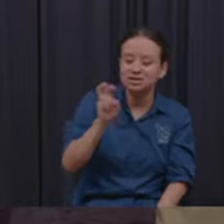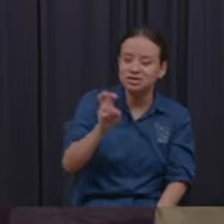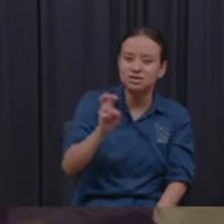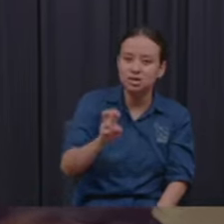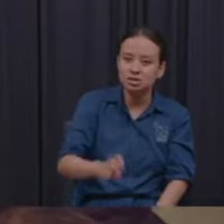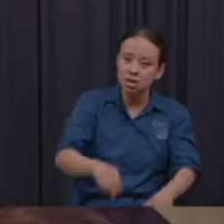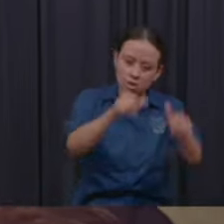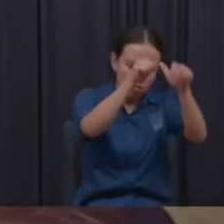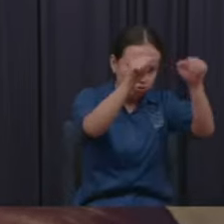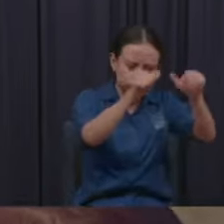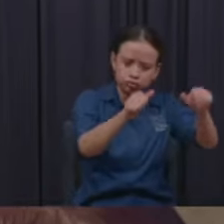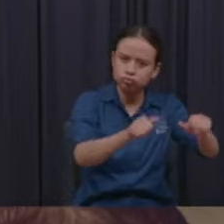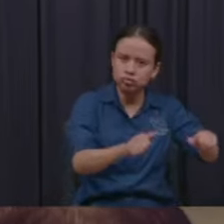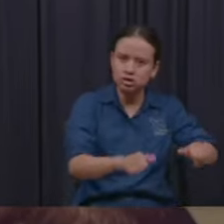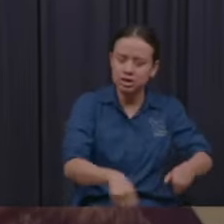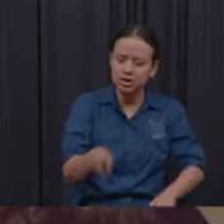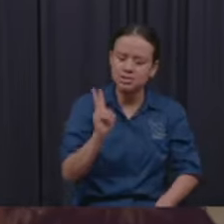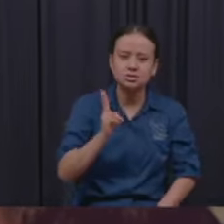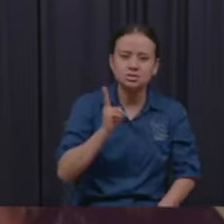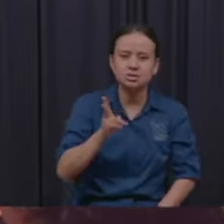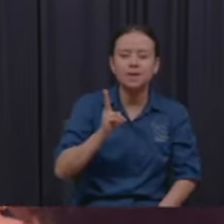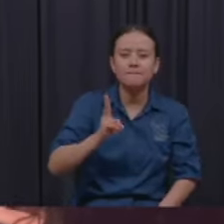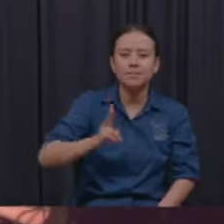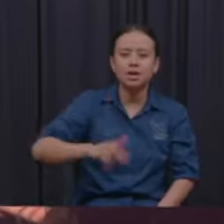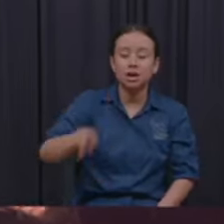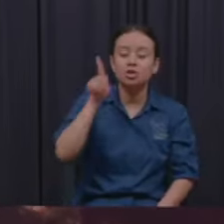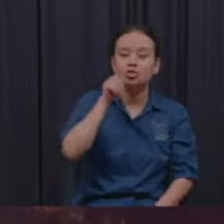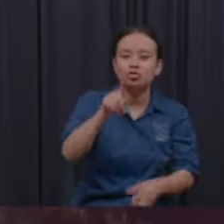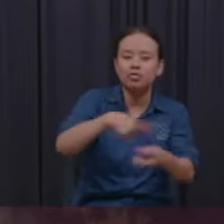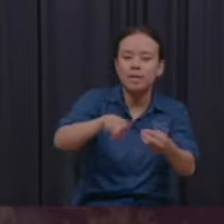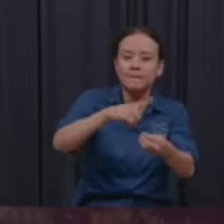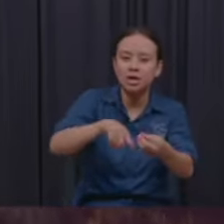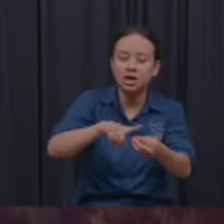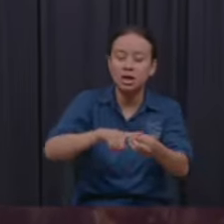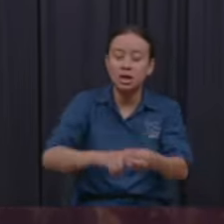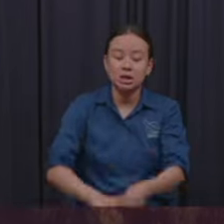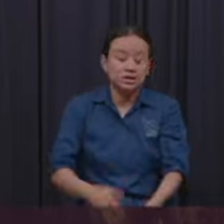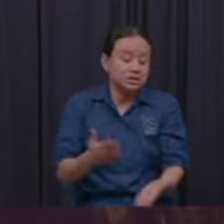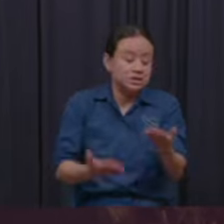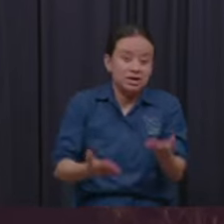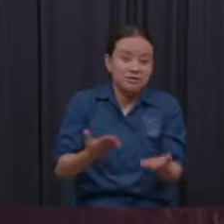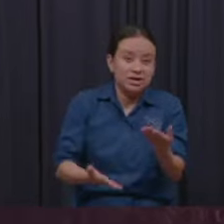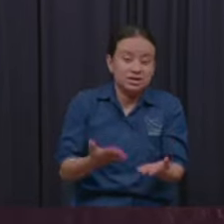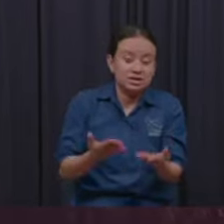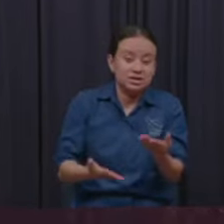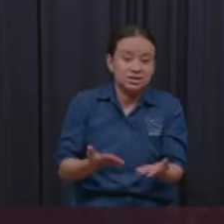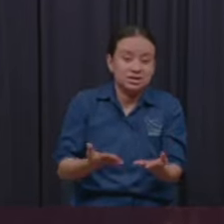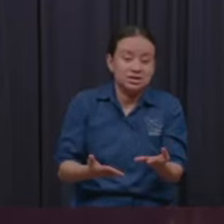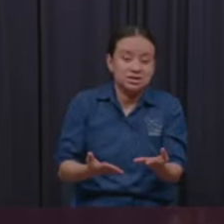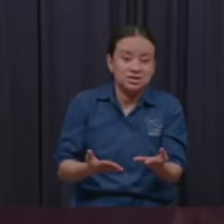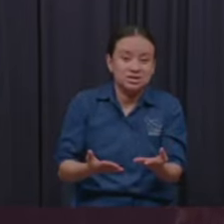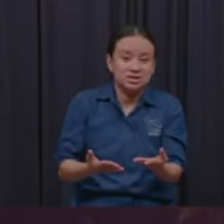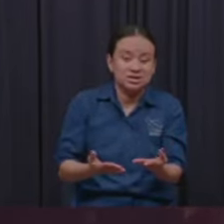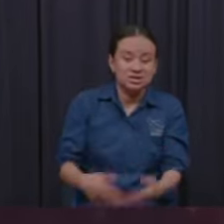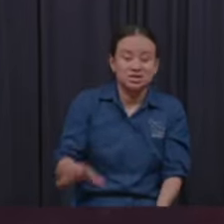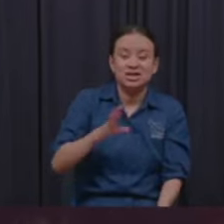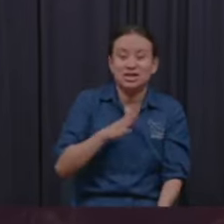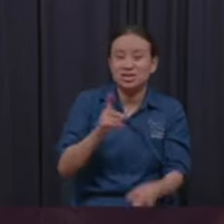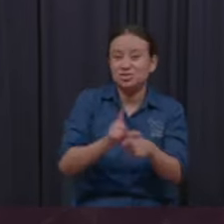¿Por qué en las batallas venimos con derrota y no con victoria? ¿No será que hay cosas que están allí